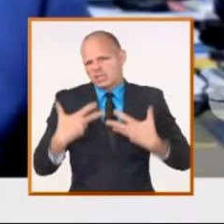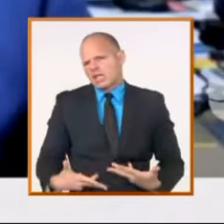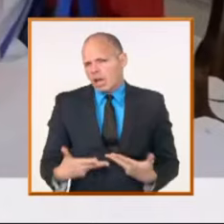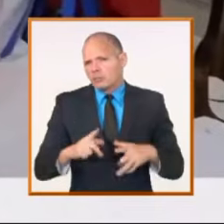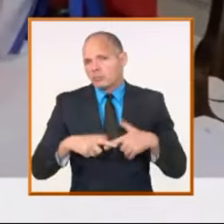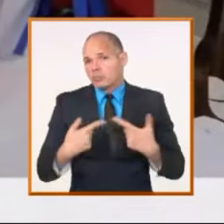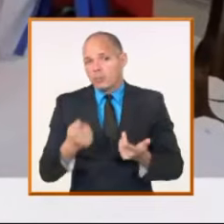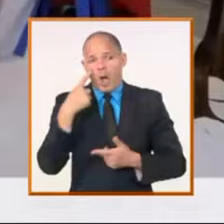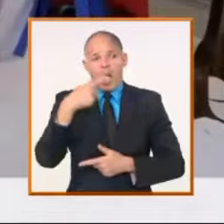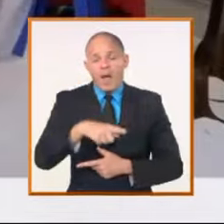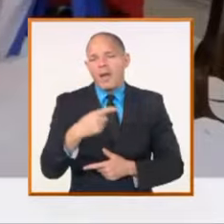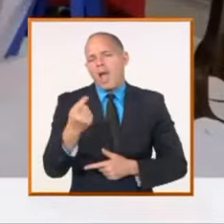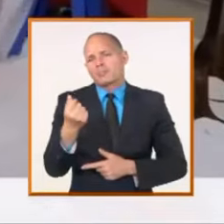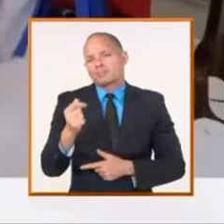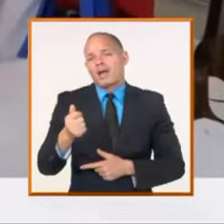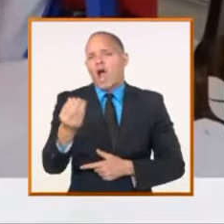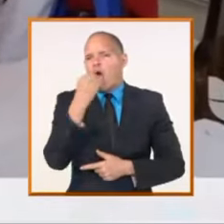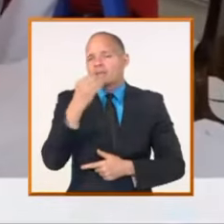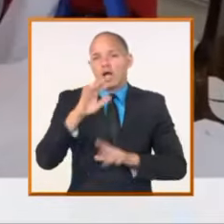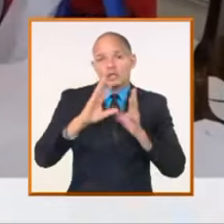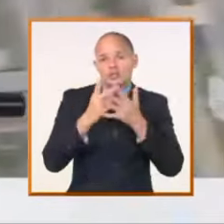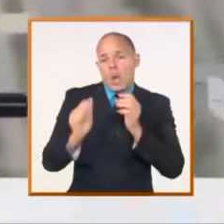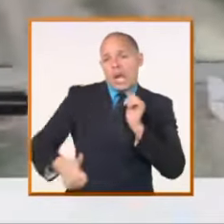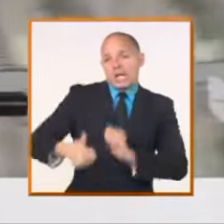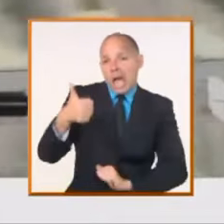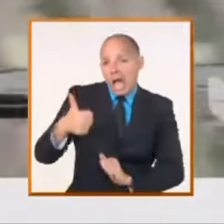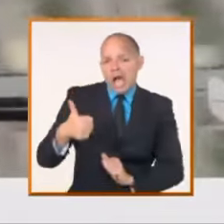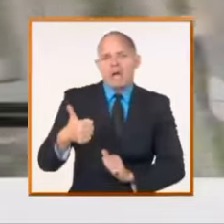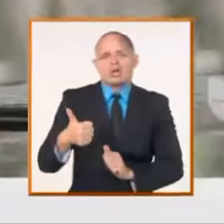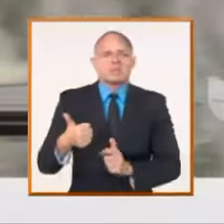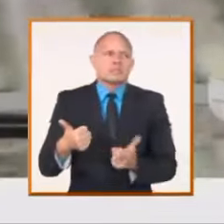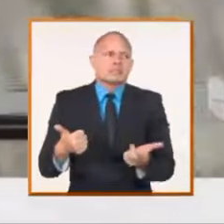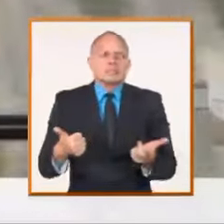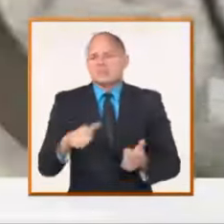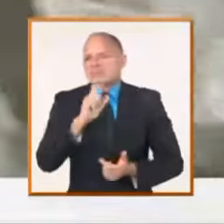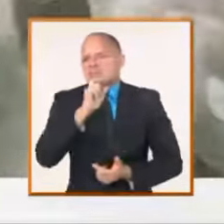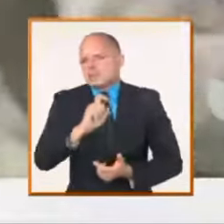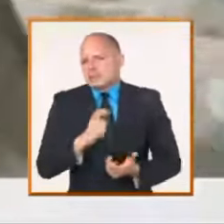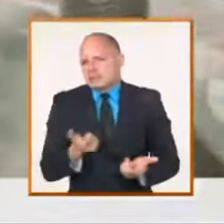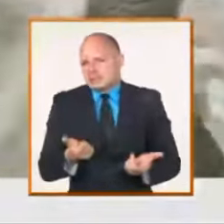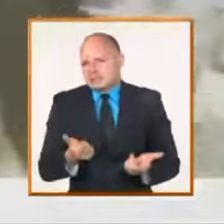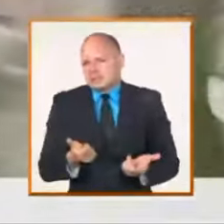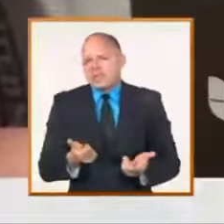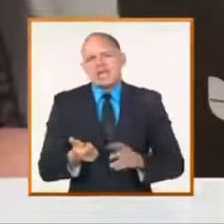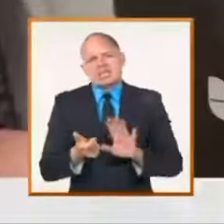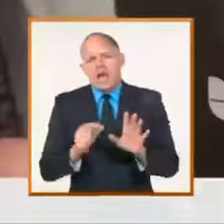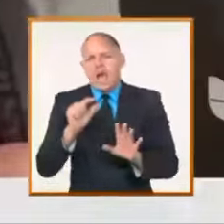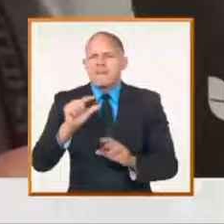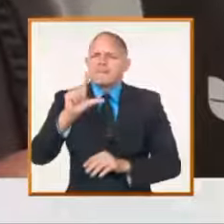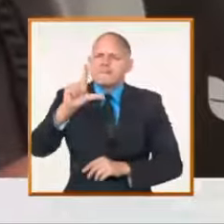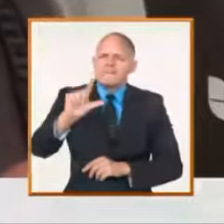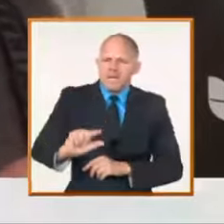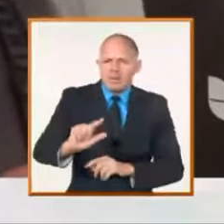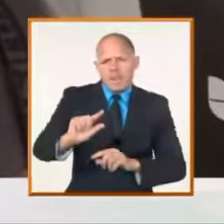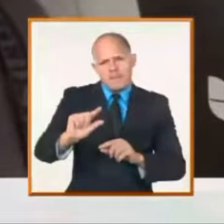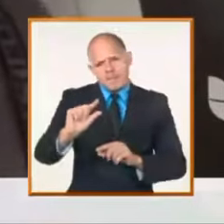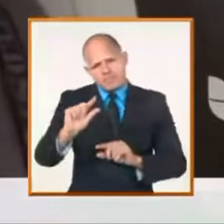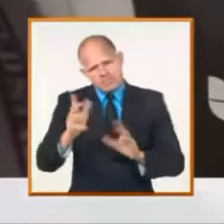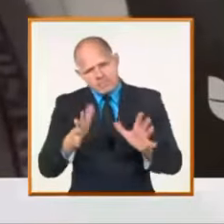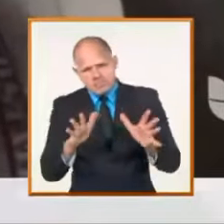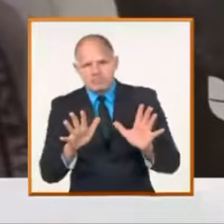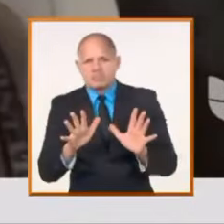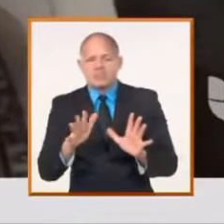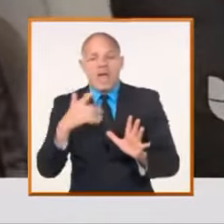capacidad adquisitiva. Con el desempleo relativamente bajo, la inflación gradualmente disminuida y las tasas de interés altas,